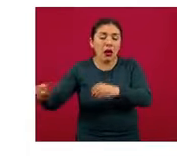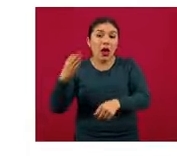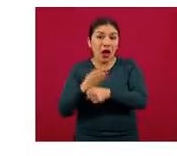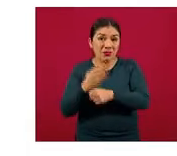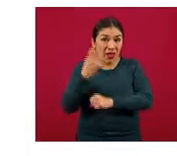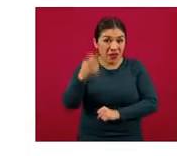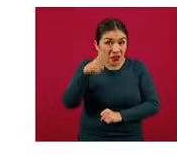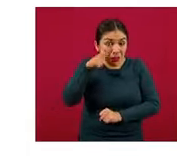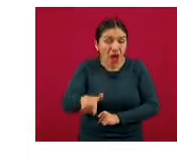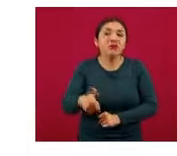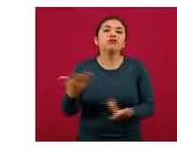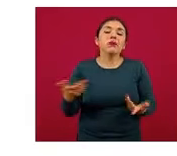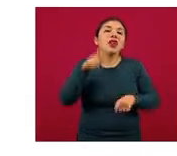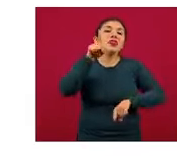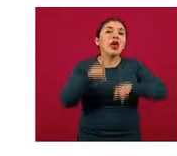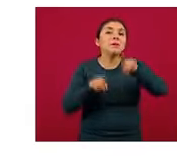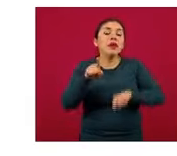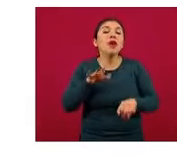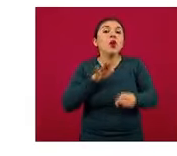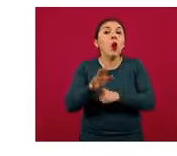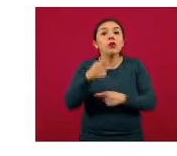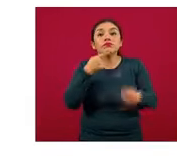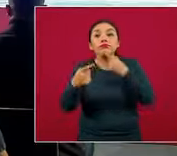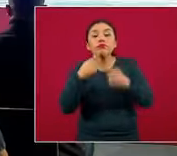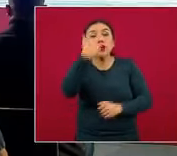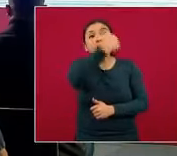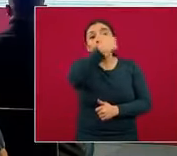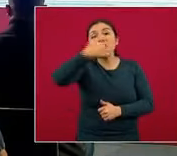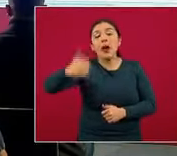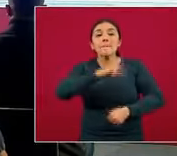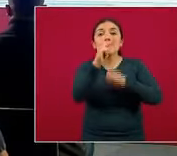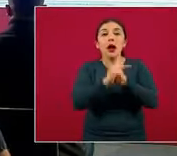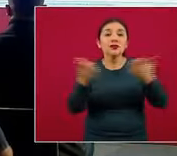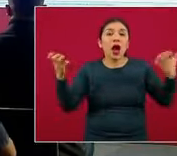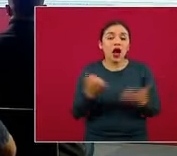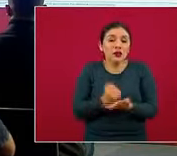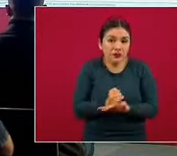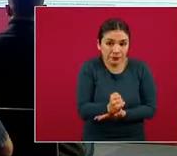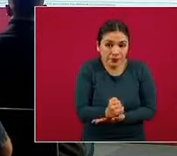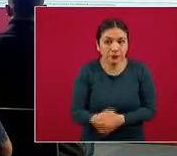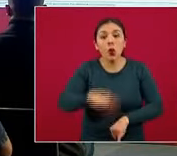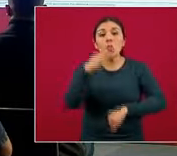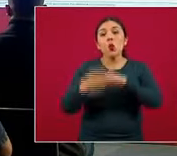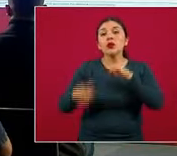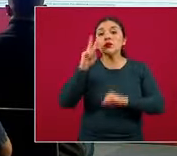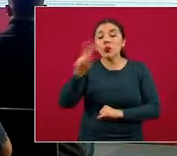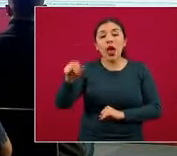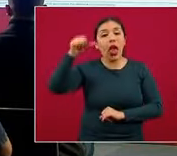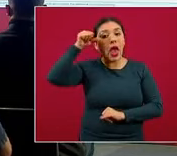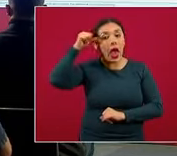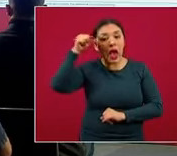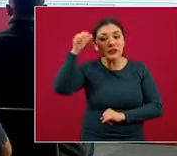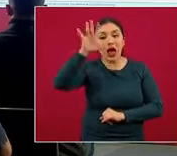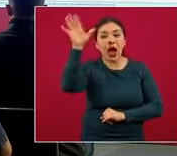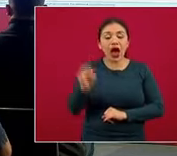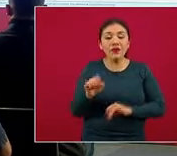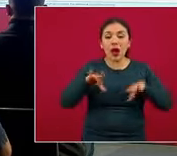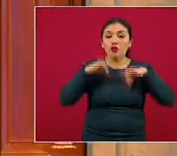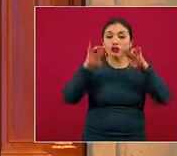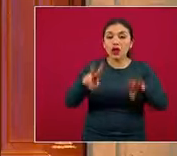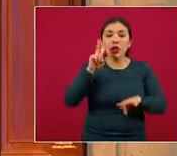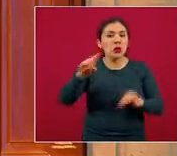también depende de las acciones que cada país implemente. Y finalmente, Asia, África y Oceanía